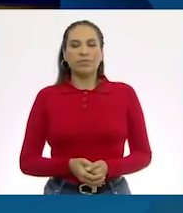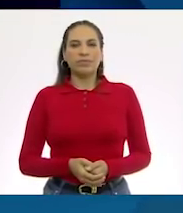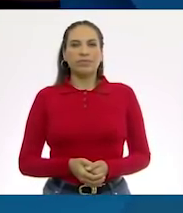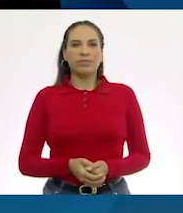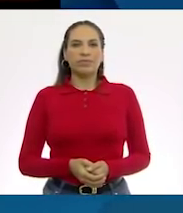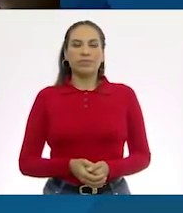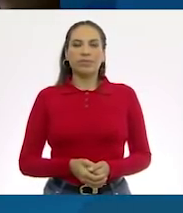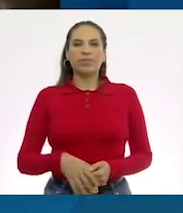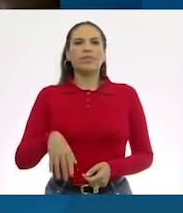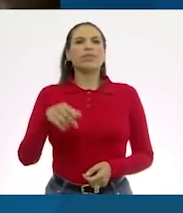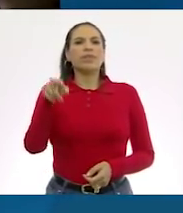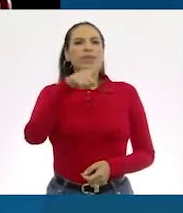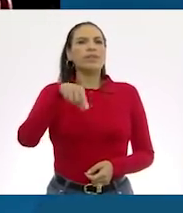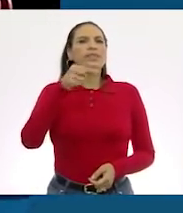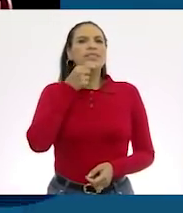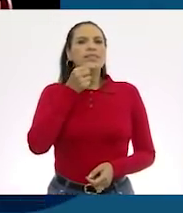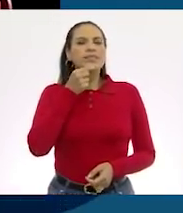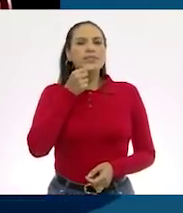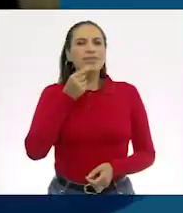A ver, niños.